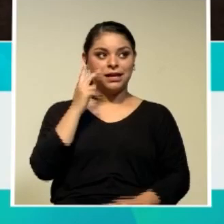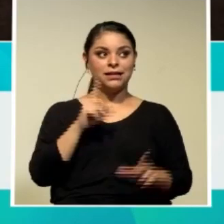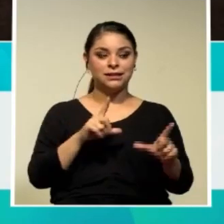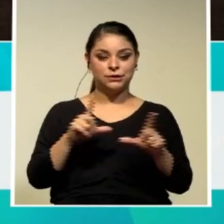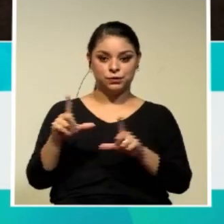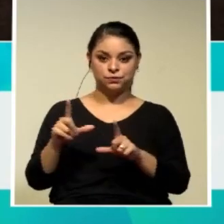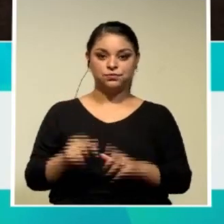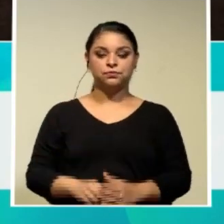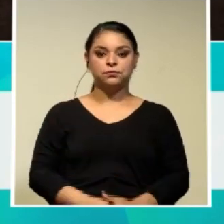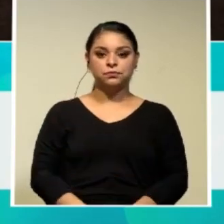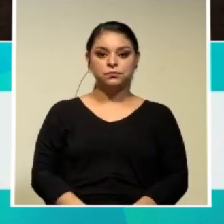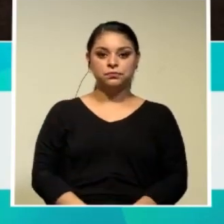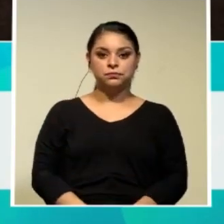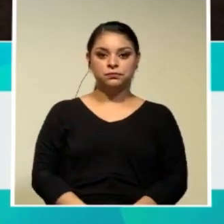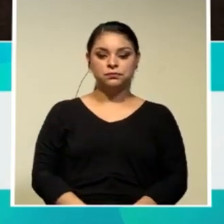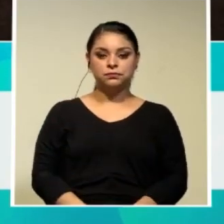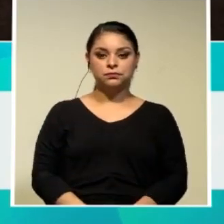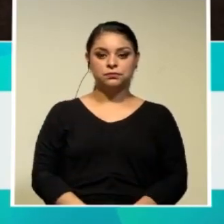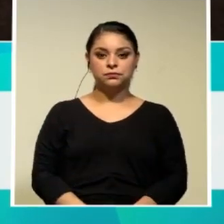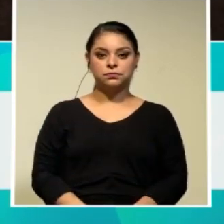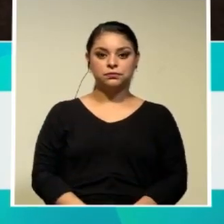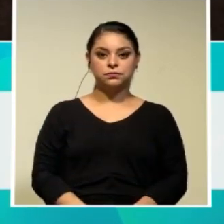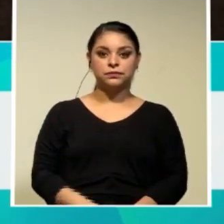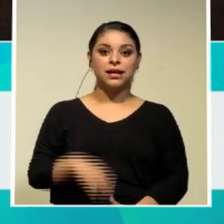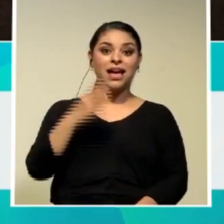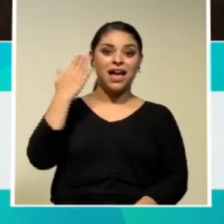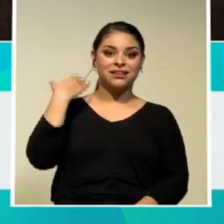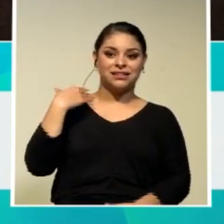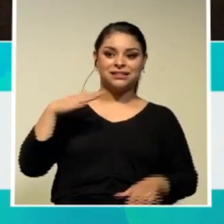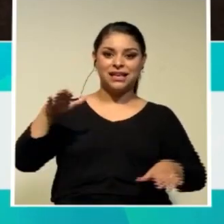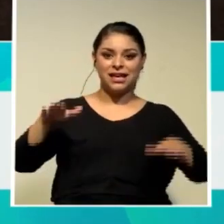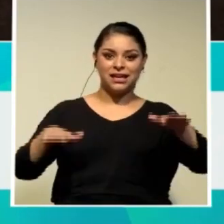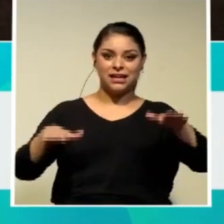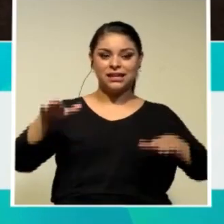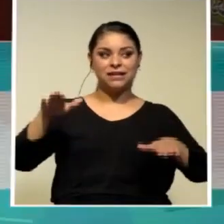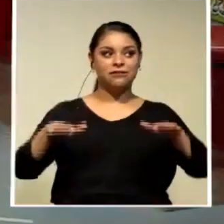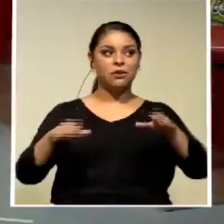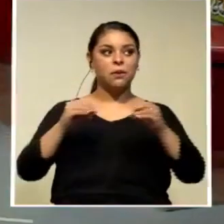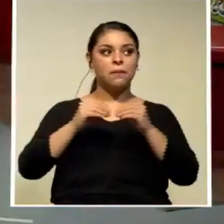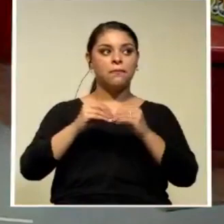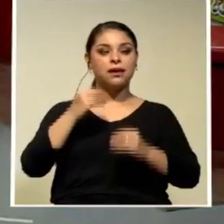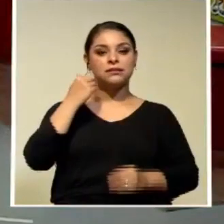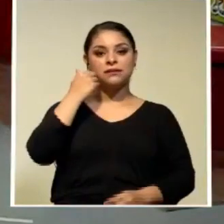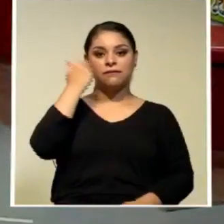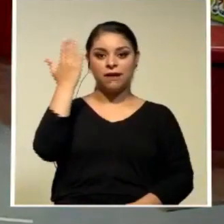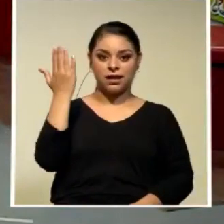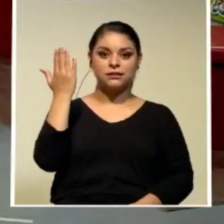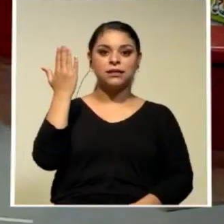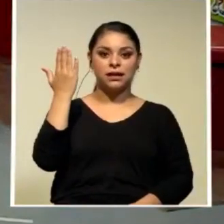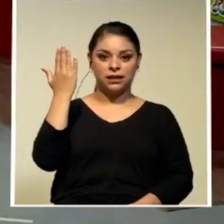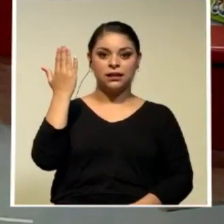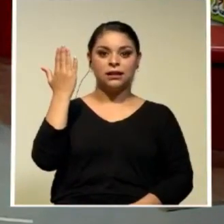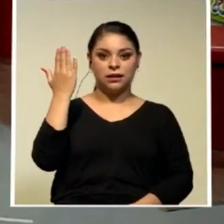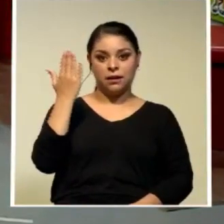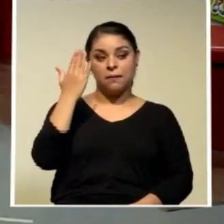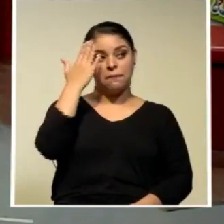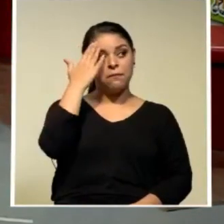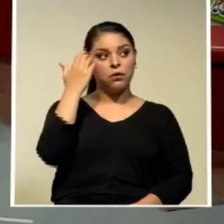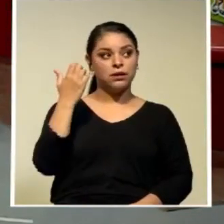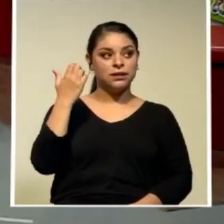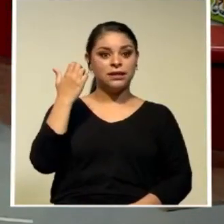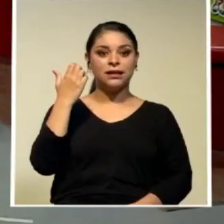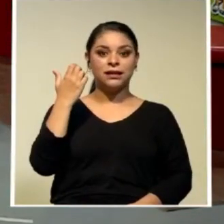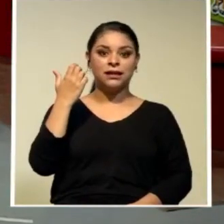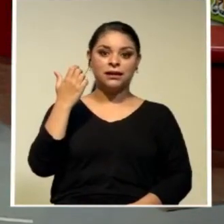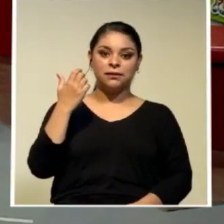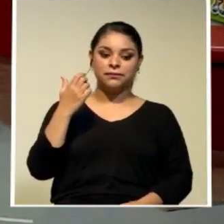Okay. Niña Ley, dígame. Es que antes era el equilibrio más fácil porque era un carril, pero ahora es más difícil porque es una línea. Ah, ahora